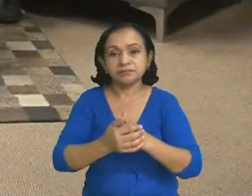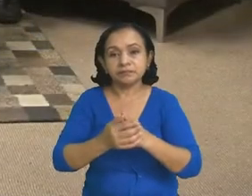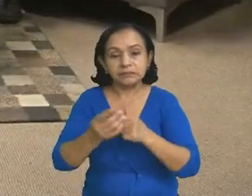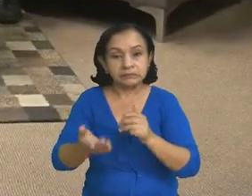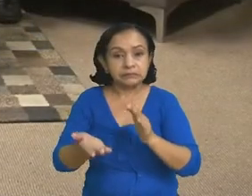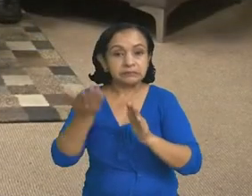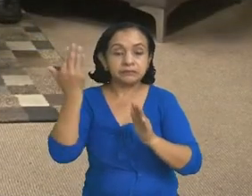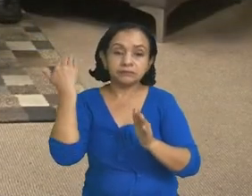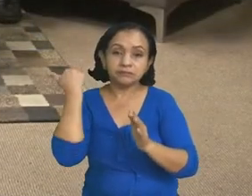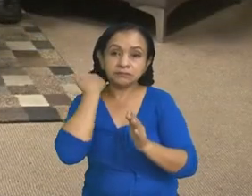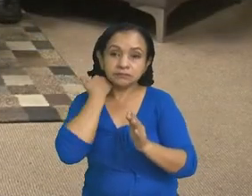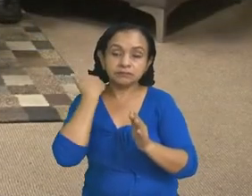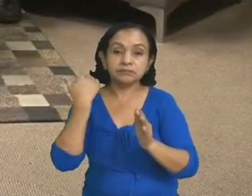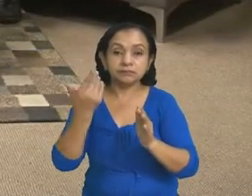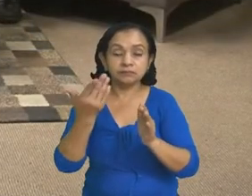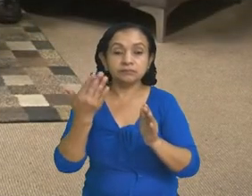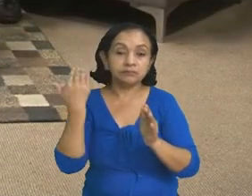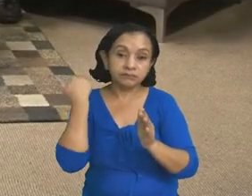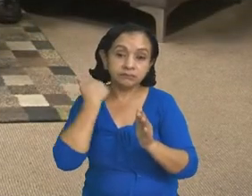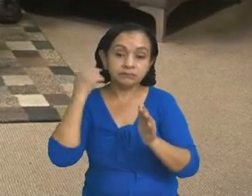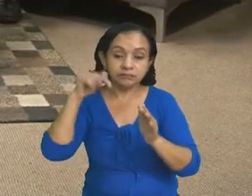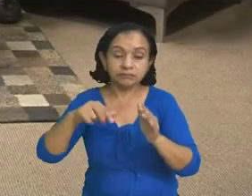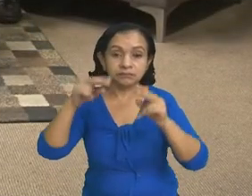costo bastante fuerte,